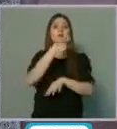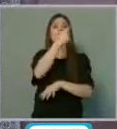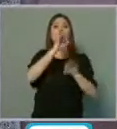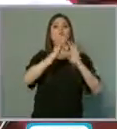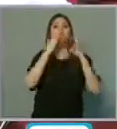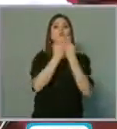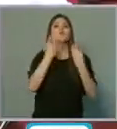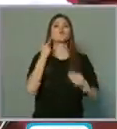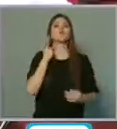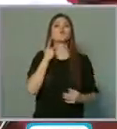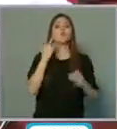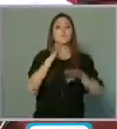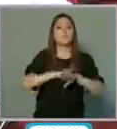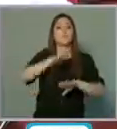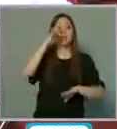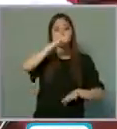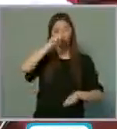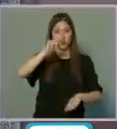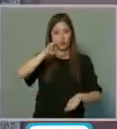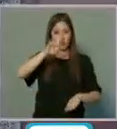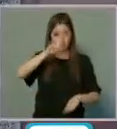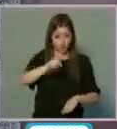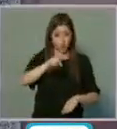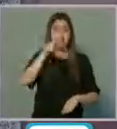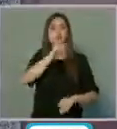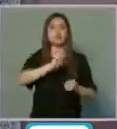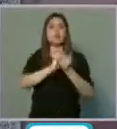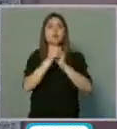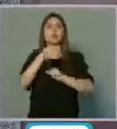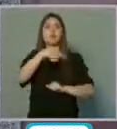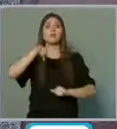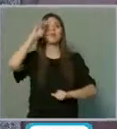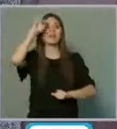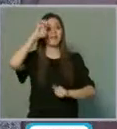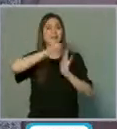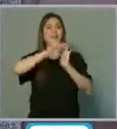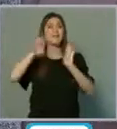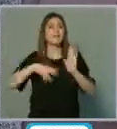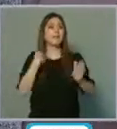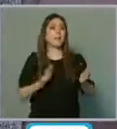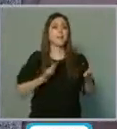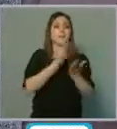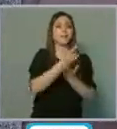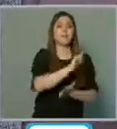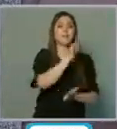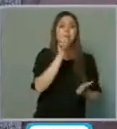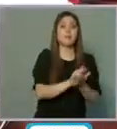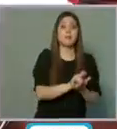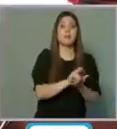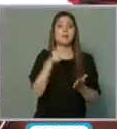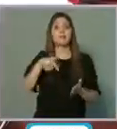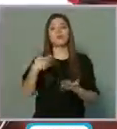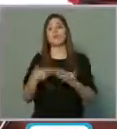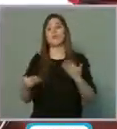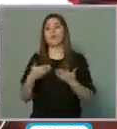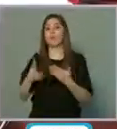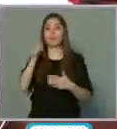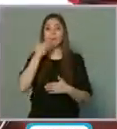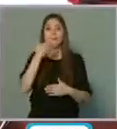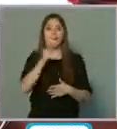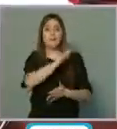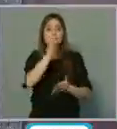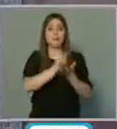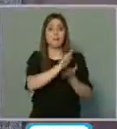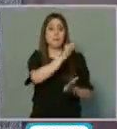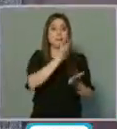Donald Trump y sobre todo la fuerza y las posibilidades de pasar leyes que realmente no ha logrado pasar ninguna ley importante,